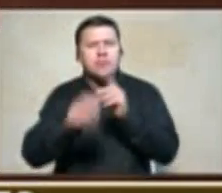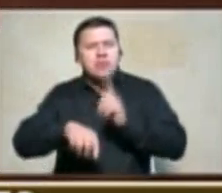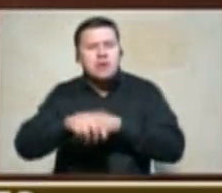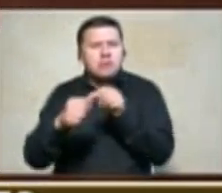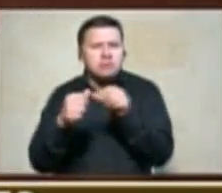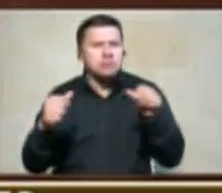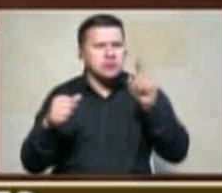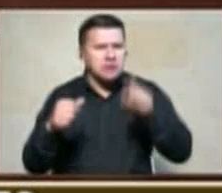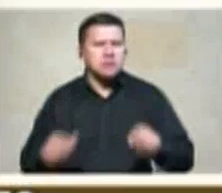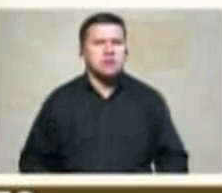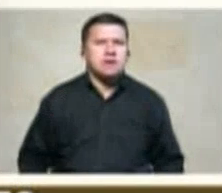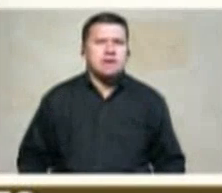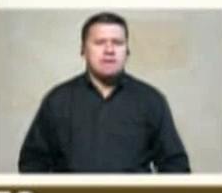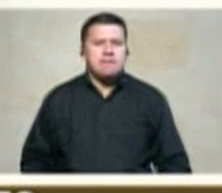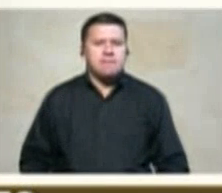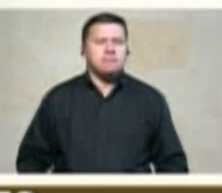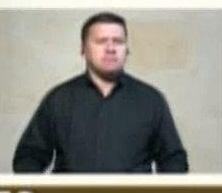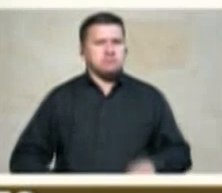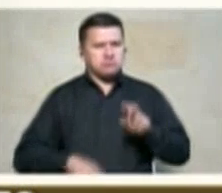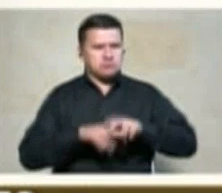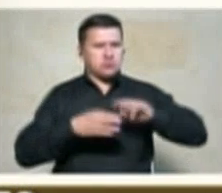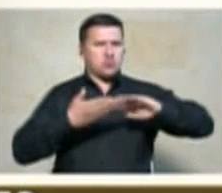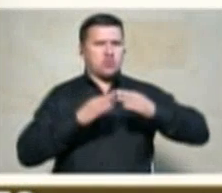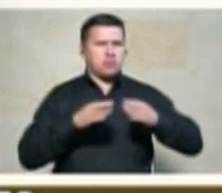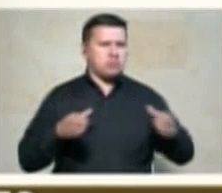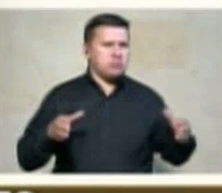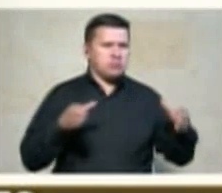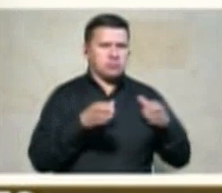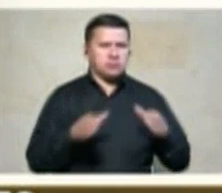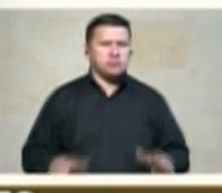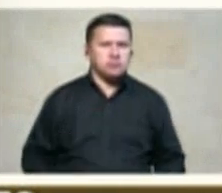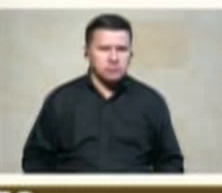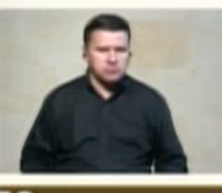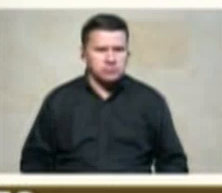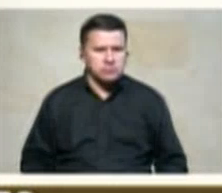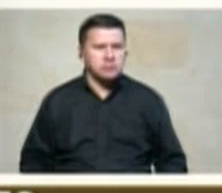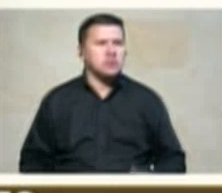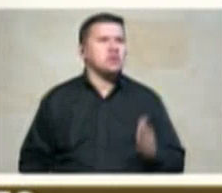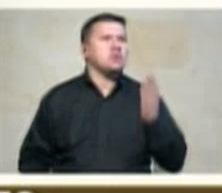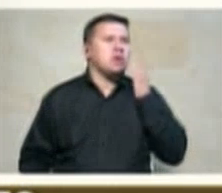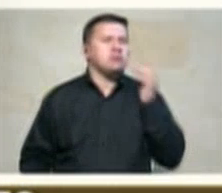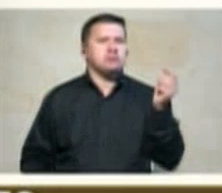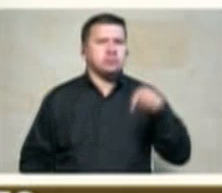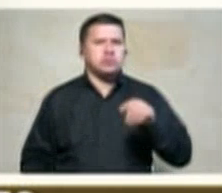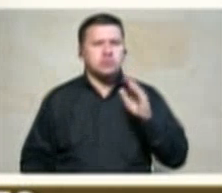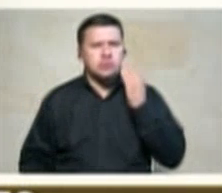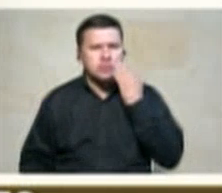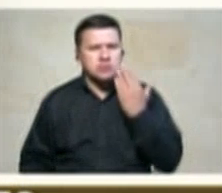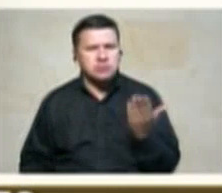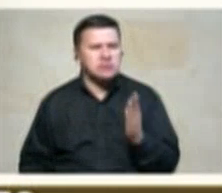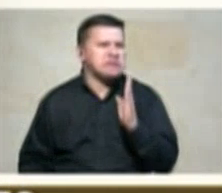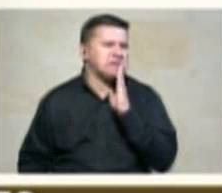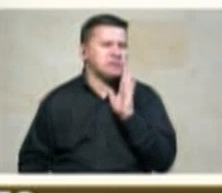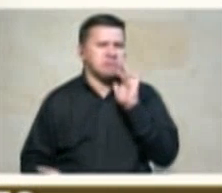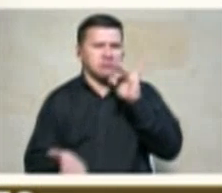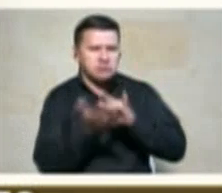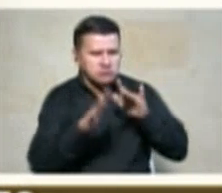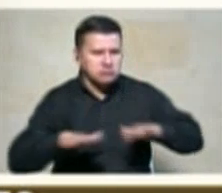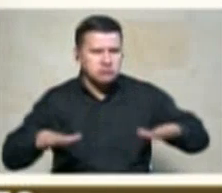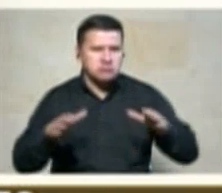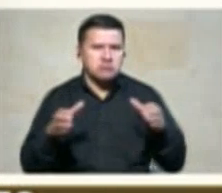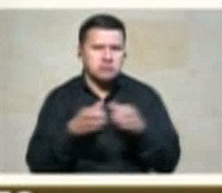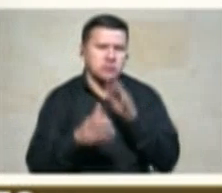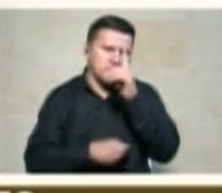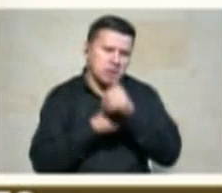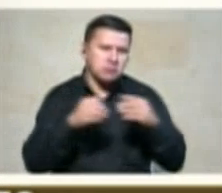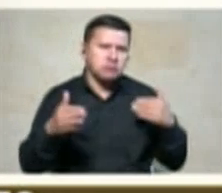tiempo, nos sentamos con las comunidades, cuándo llegaron, quién llegó a una zona en